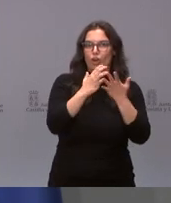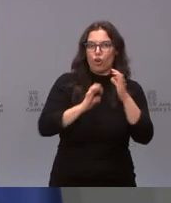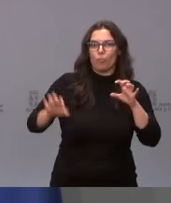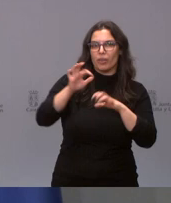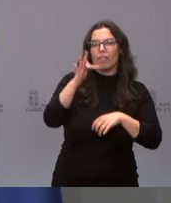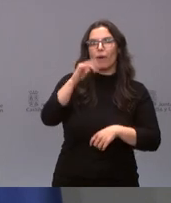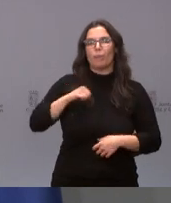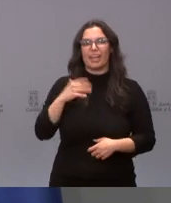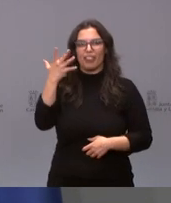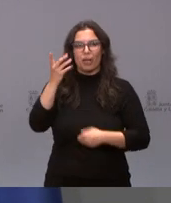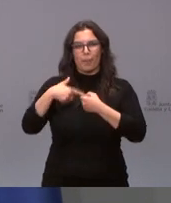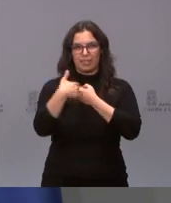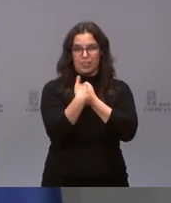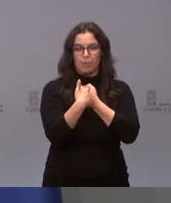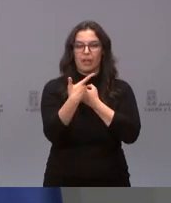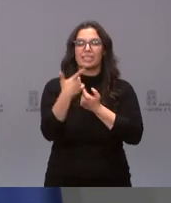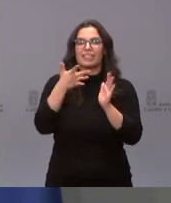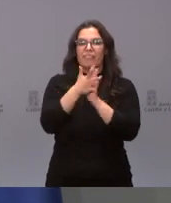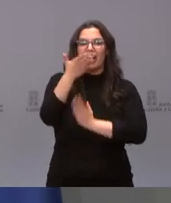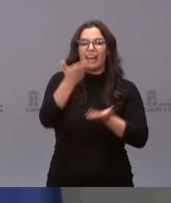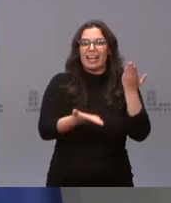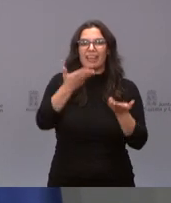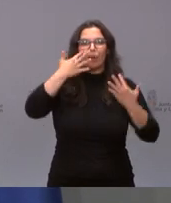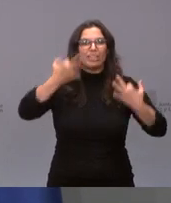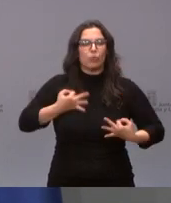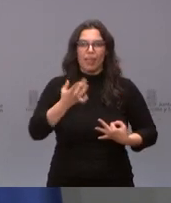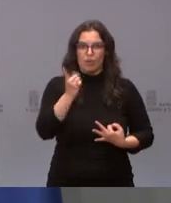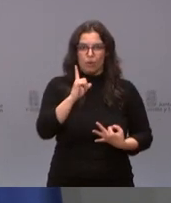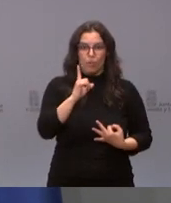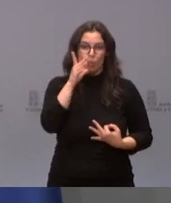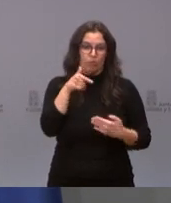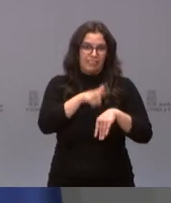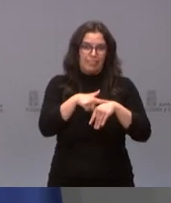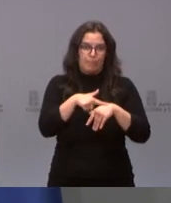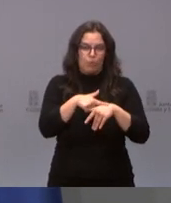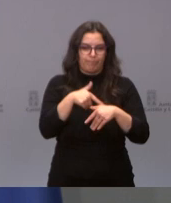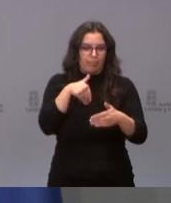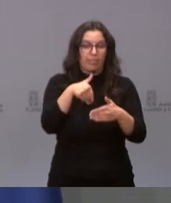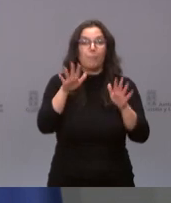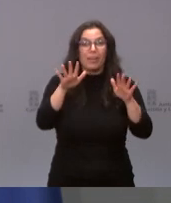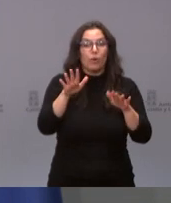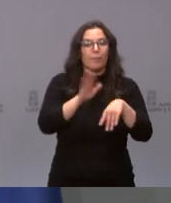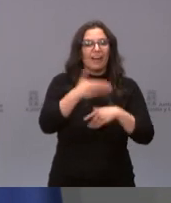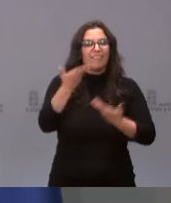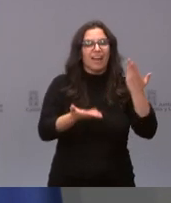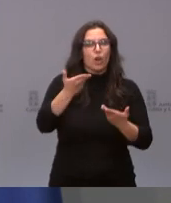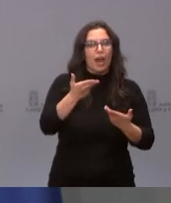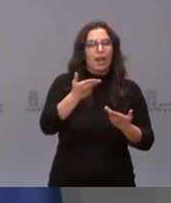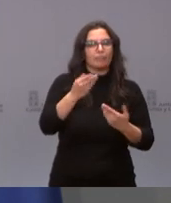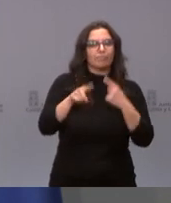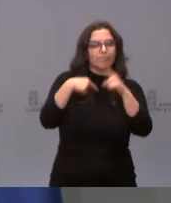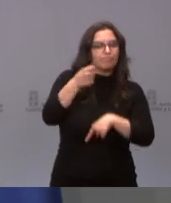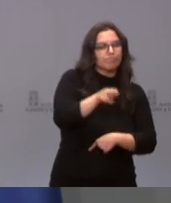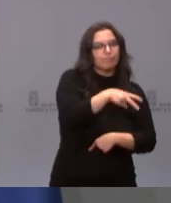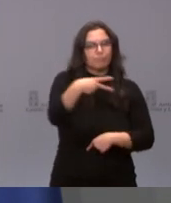objetivo que es evaluar la seguridad que eso no se puede hacer entrando breve tiempo pero si la efectividad que puede tener esta